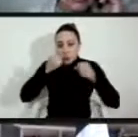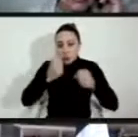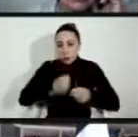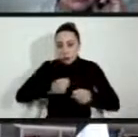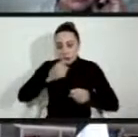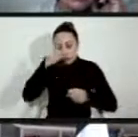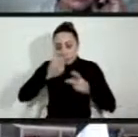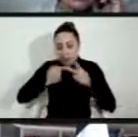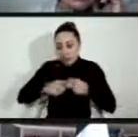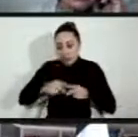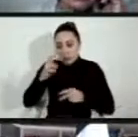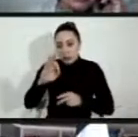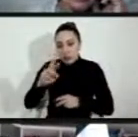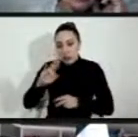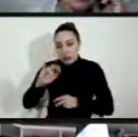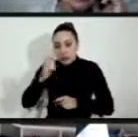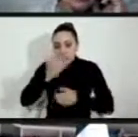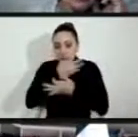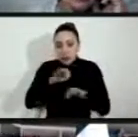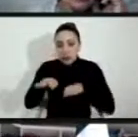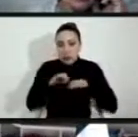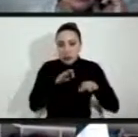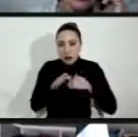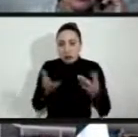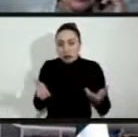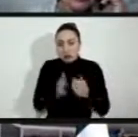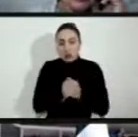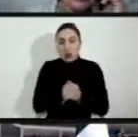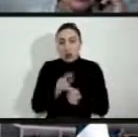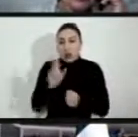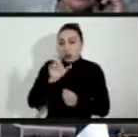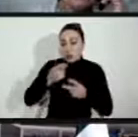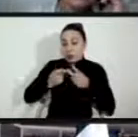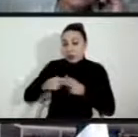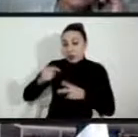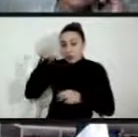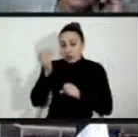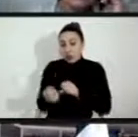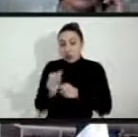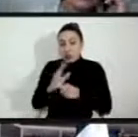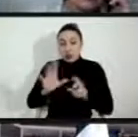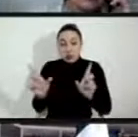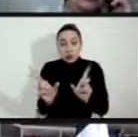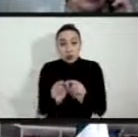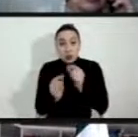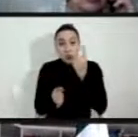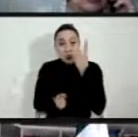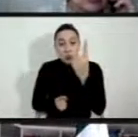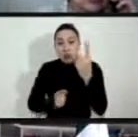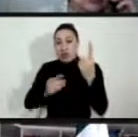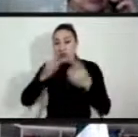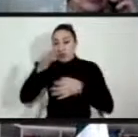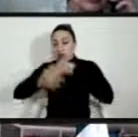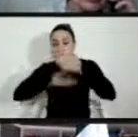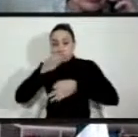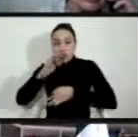pandemia no ha habido, solamente ha habido una feria del empleo para